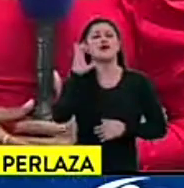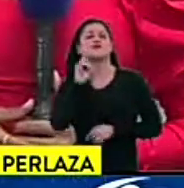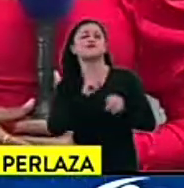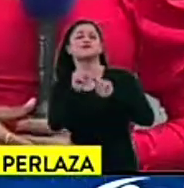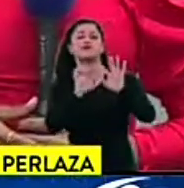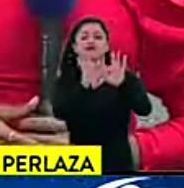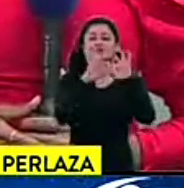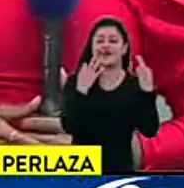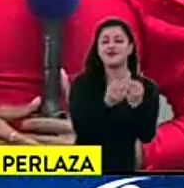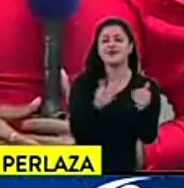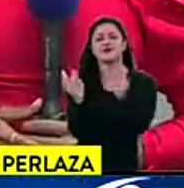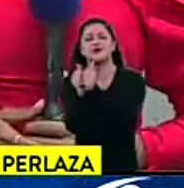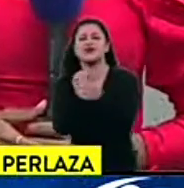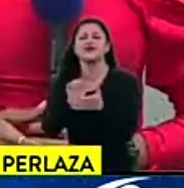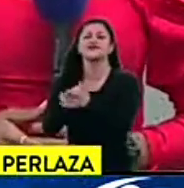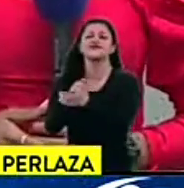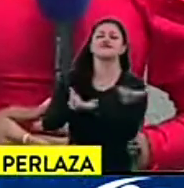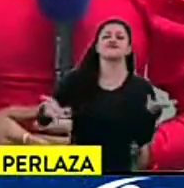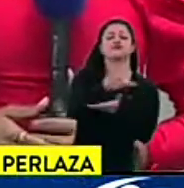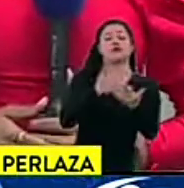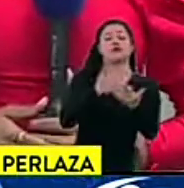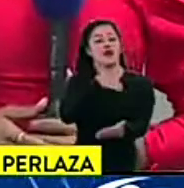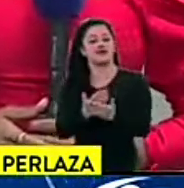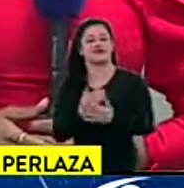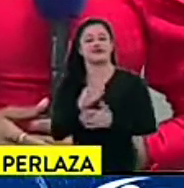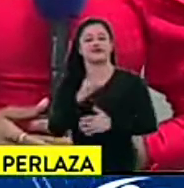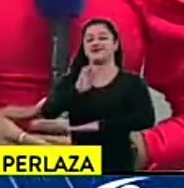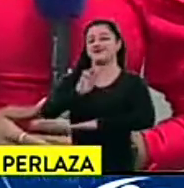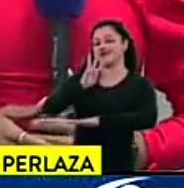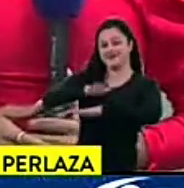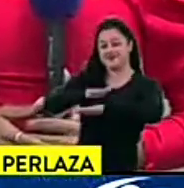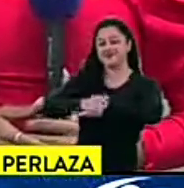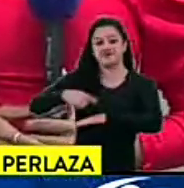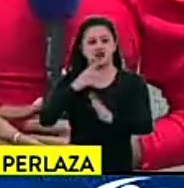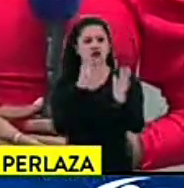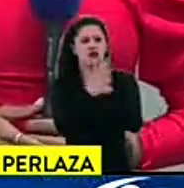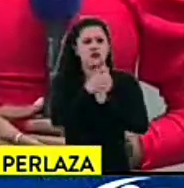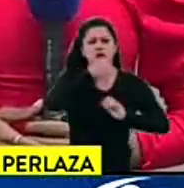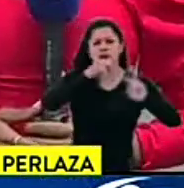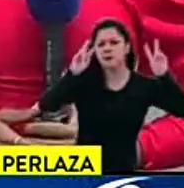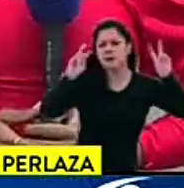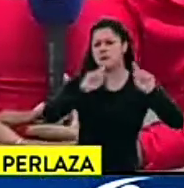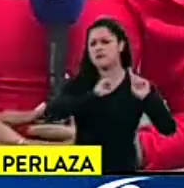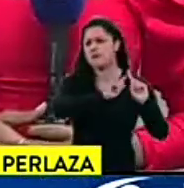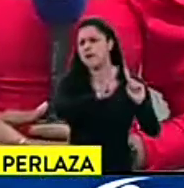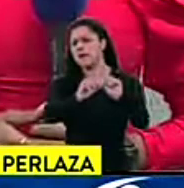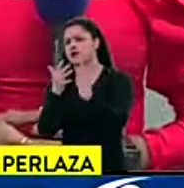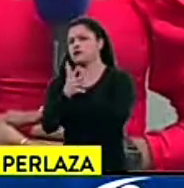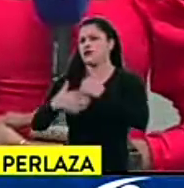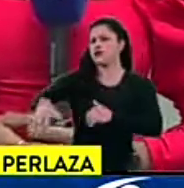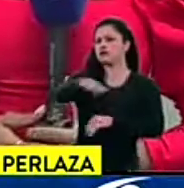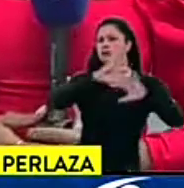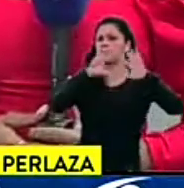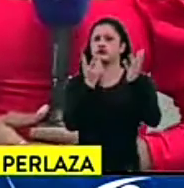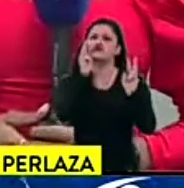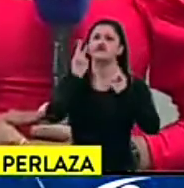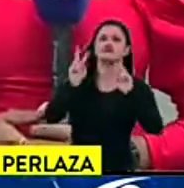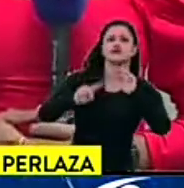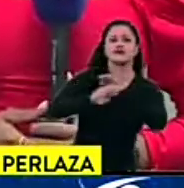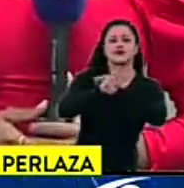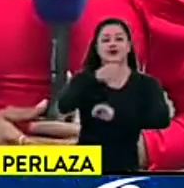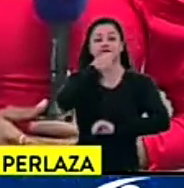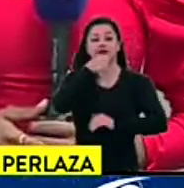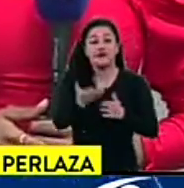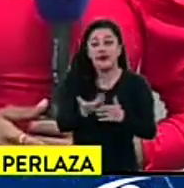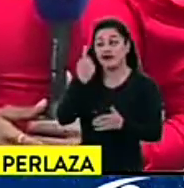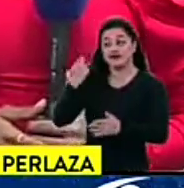los acompañaremos hasta las 3 de la tarde con el desarrollo de las noticias más importantes de Colombia y el mundo. La noche de Navidad. Juan Diego, felices Pascuas para